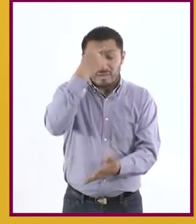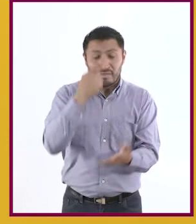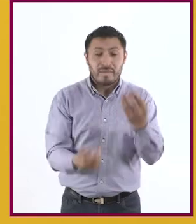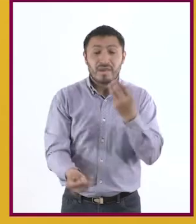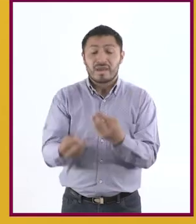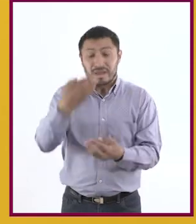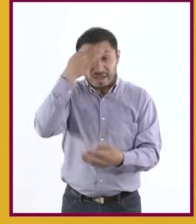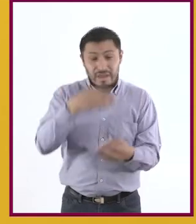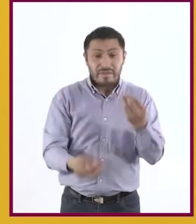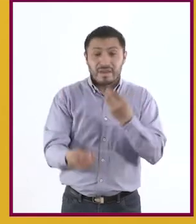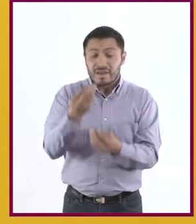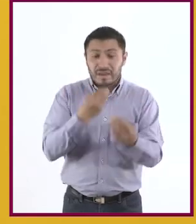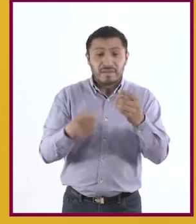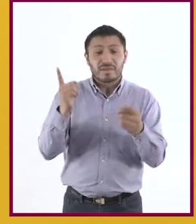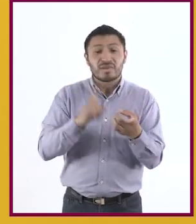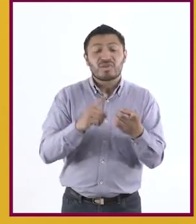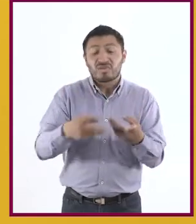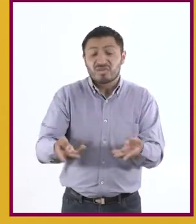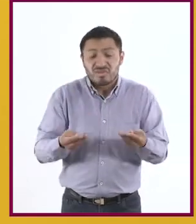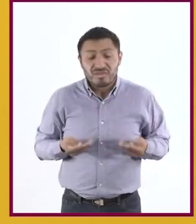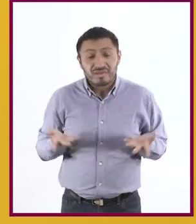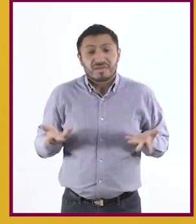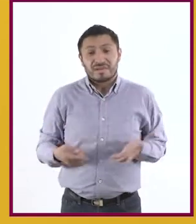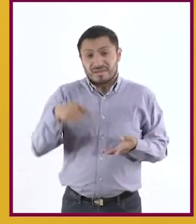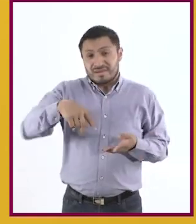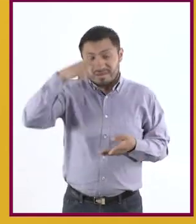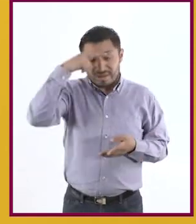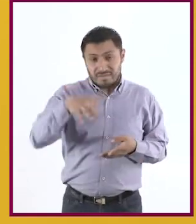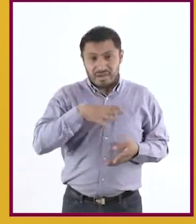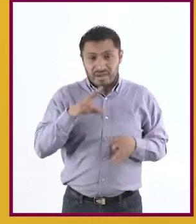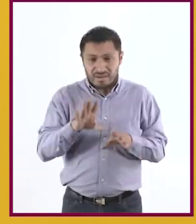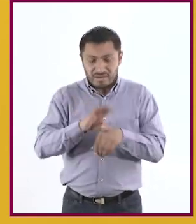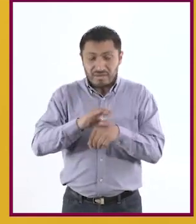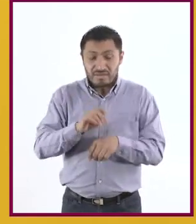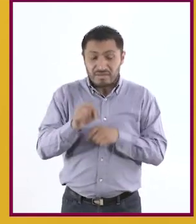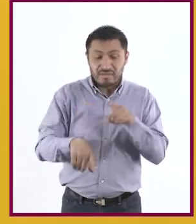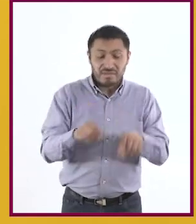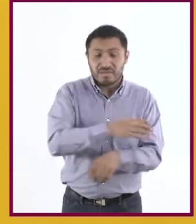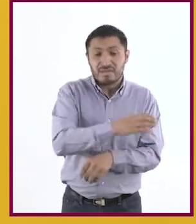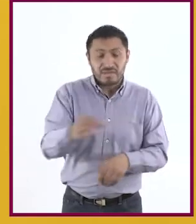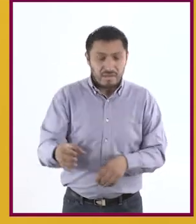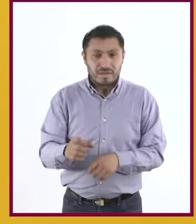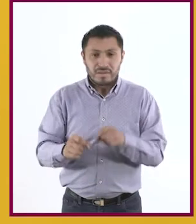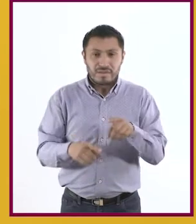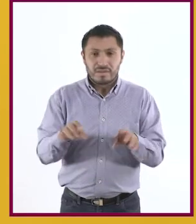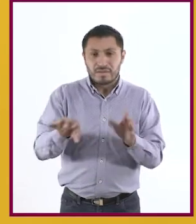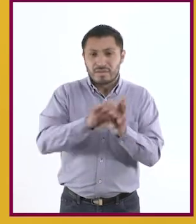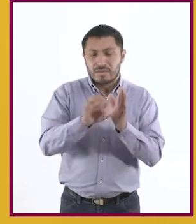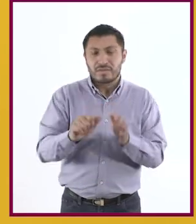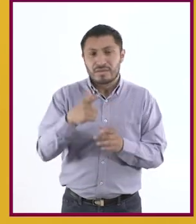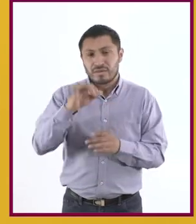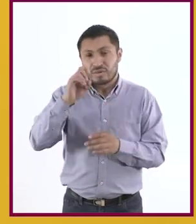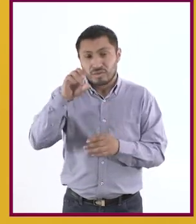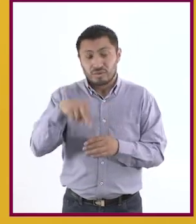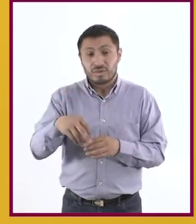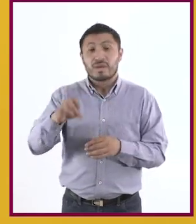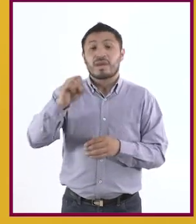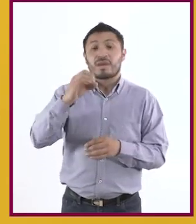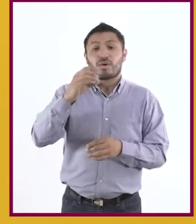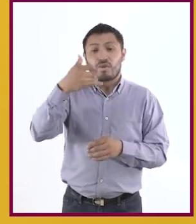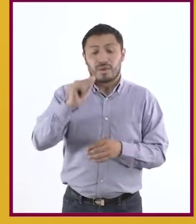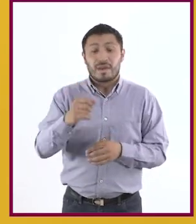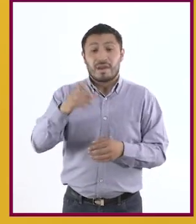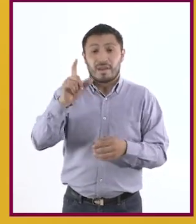vienen nuestros alimentos? En México se ha permitido la siembra de algunos cultivos transgénicos como algodón y soya desde hace más de